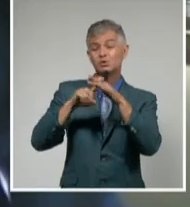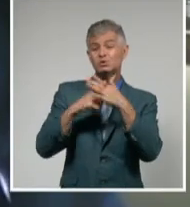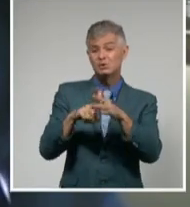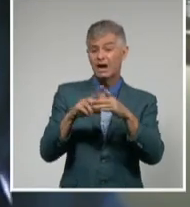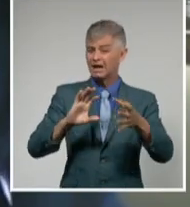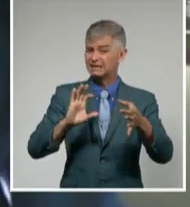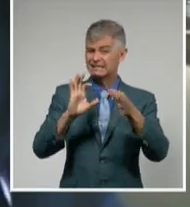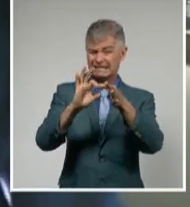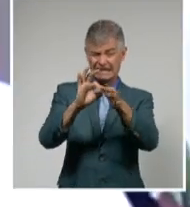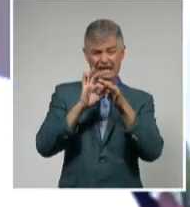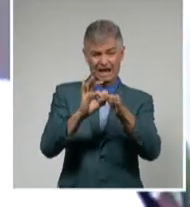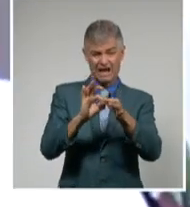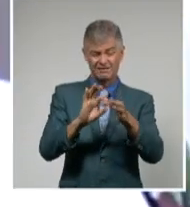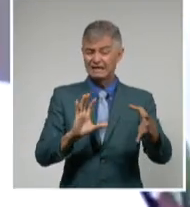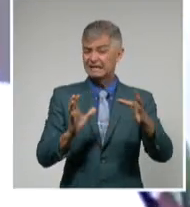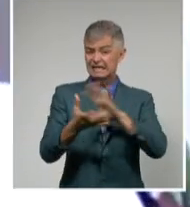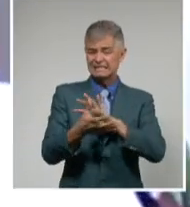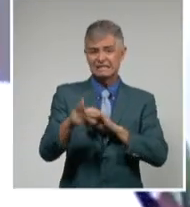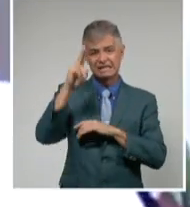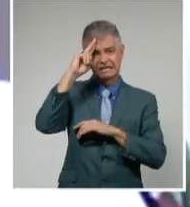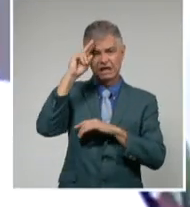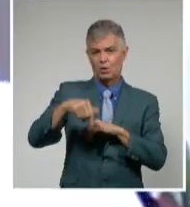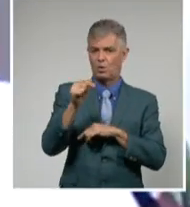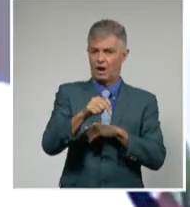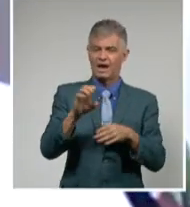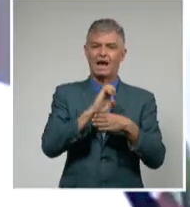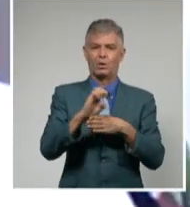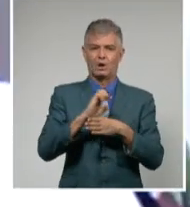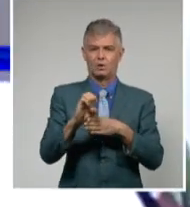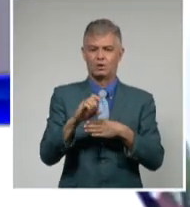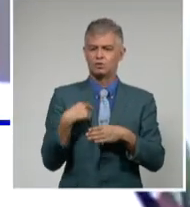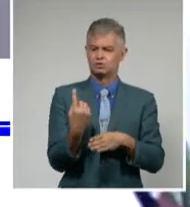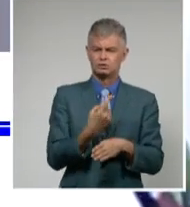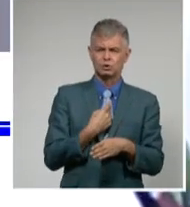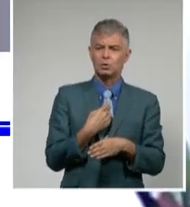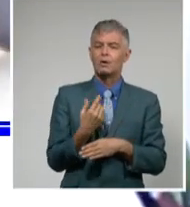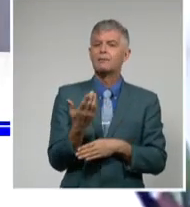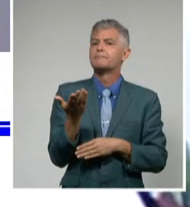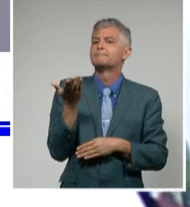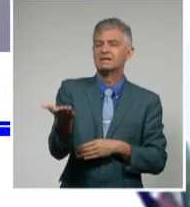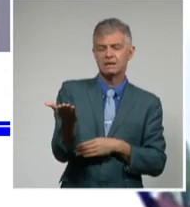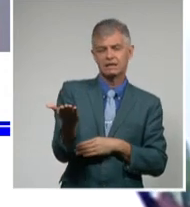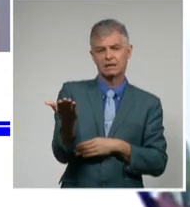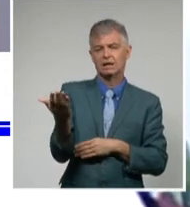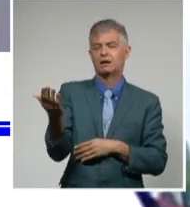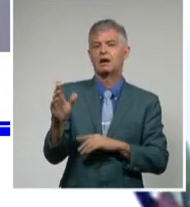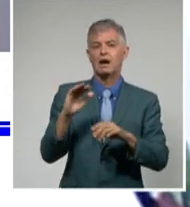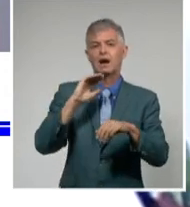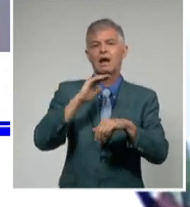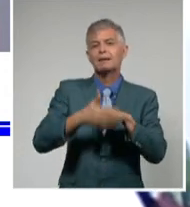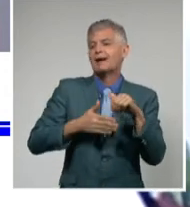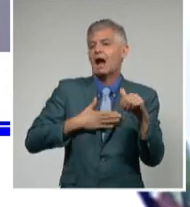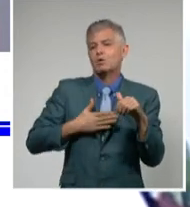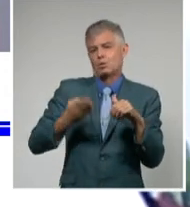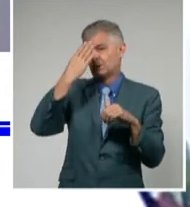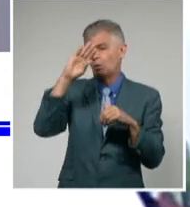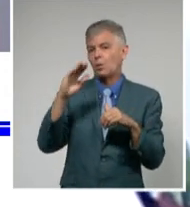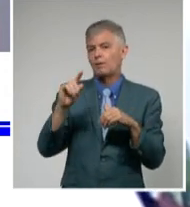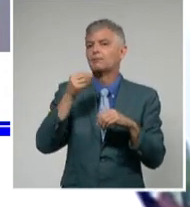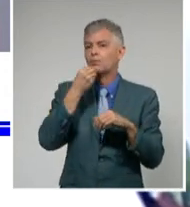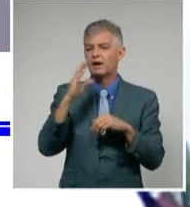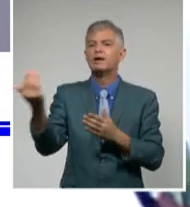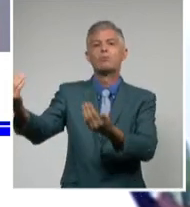que atraviesa su país. Haremos el pedido para que nuestros hermanos cubanos puedan volver al Ecuador y